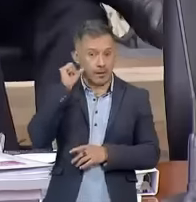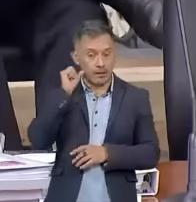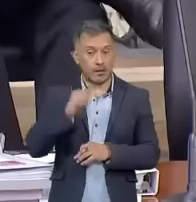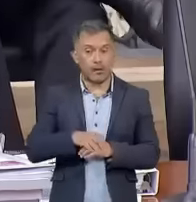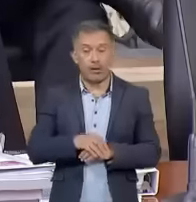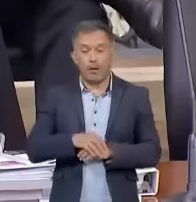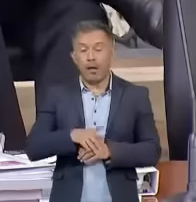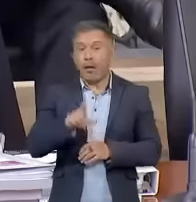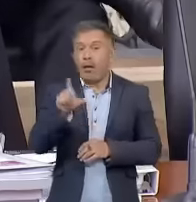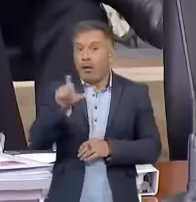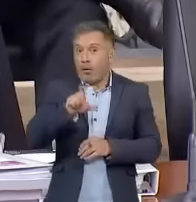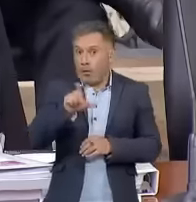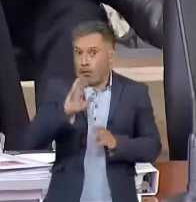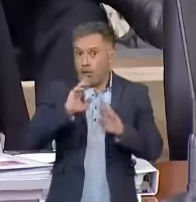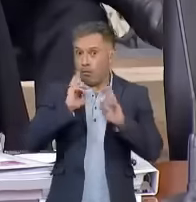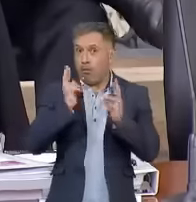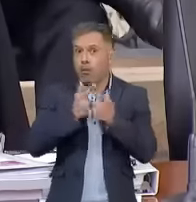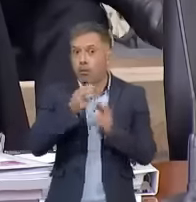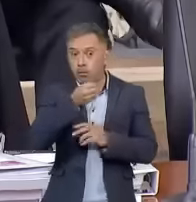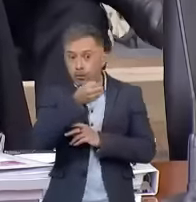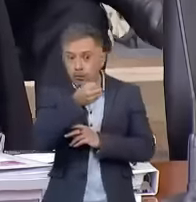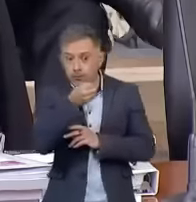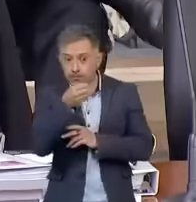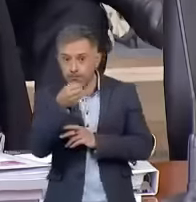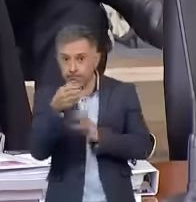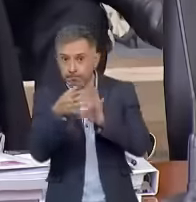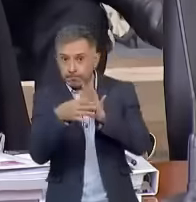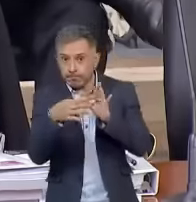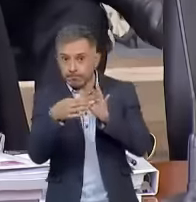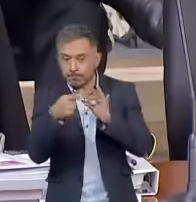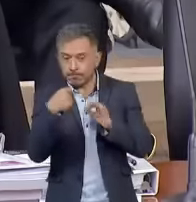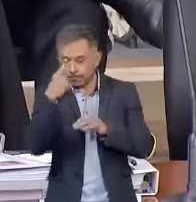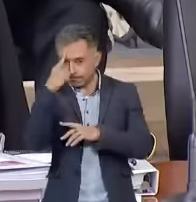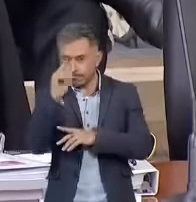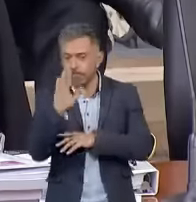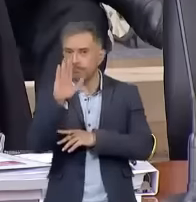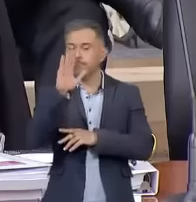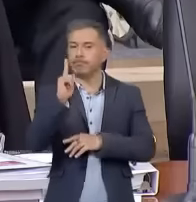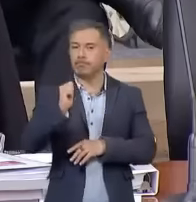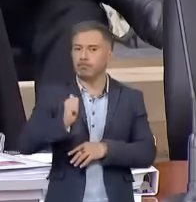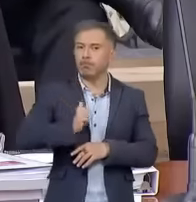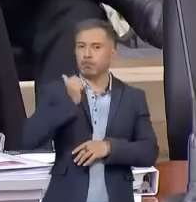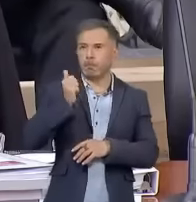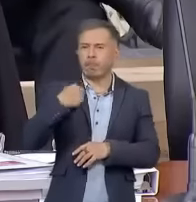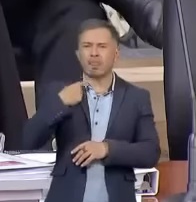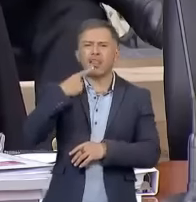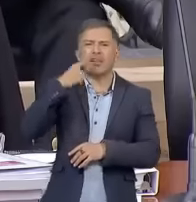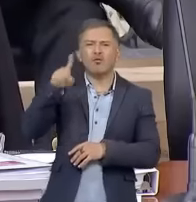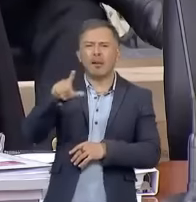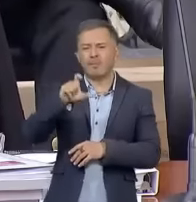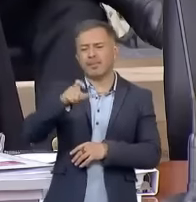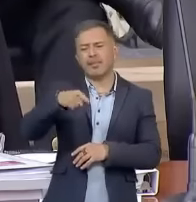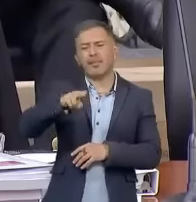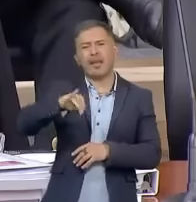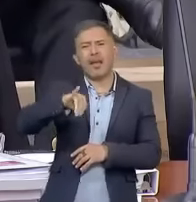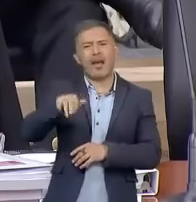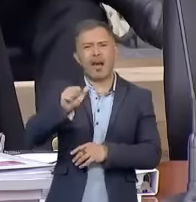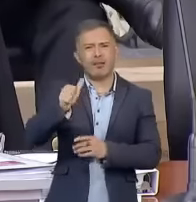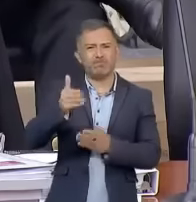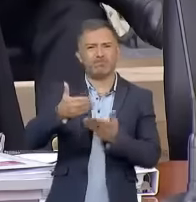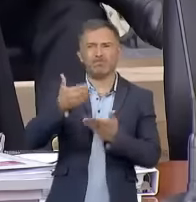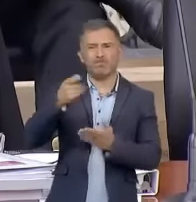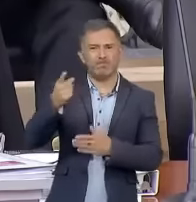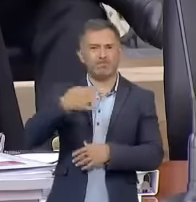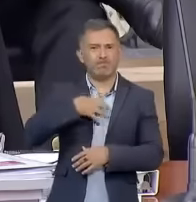estaba la sesión en algún momento aprovechamos para interponer una denuncia una queja en contra de Berta soil